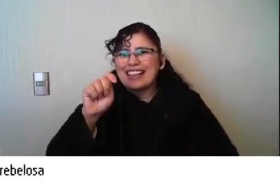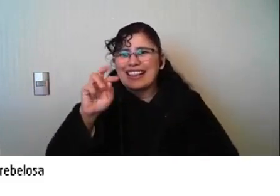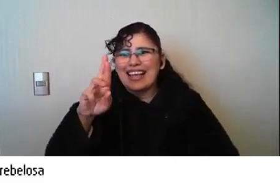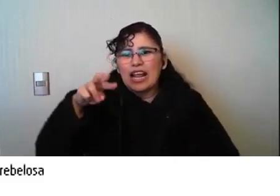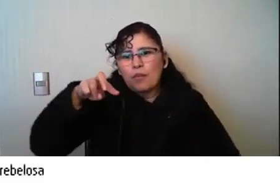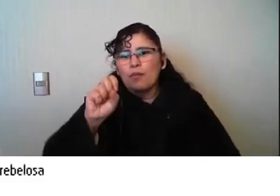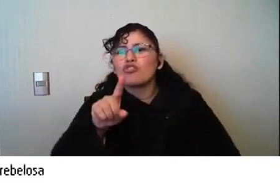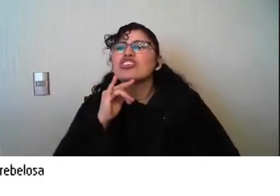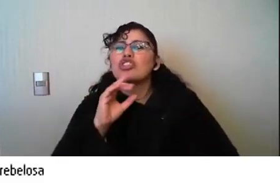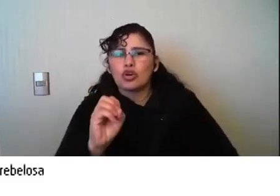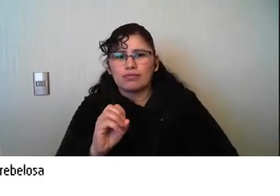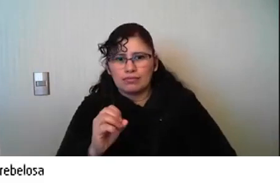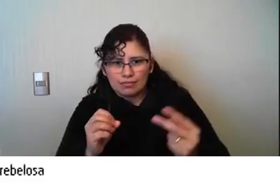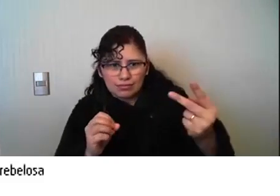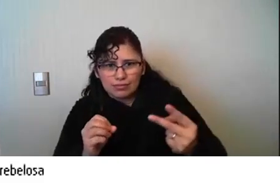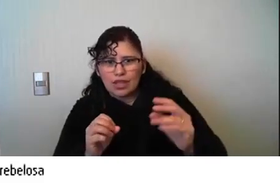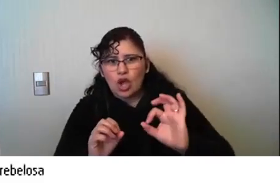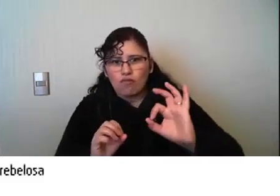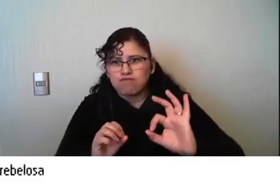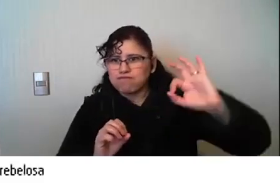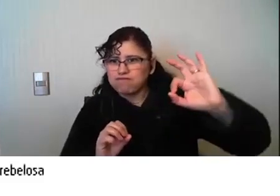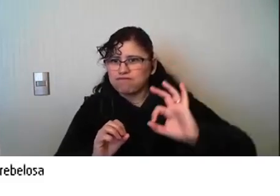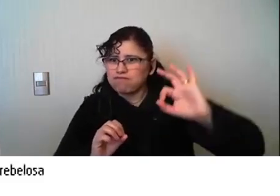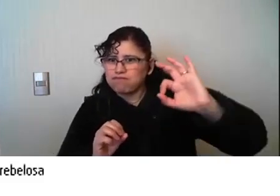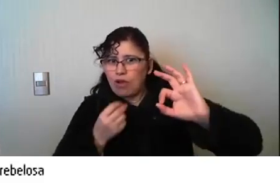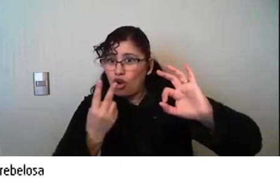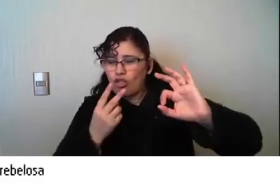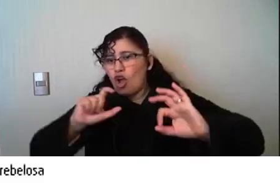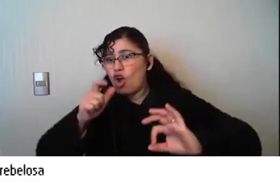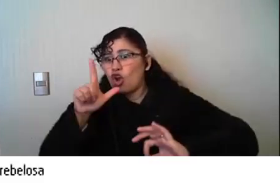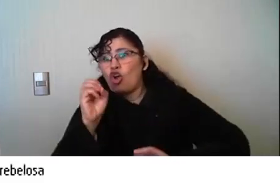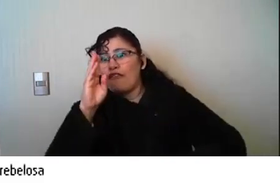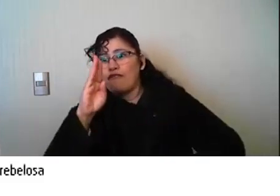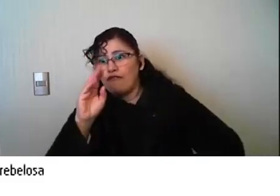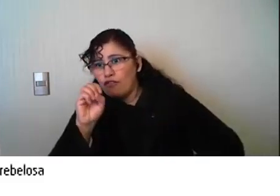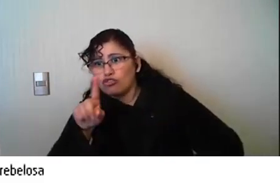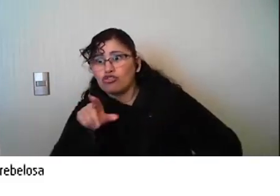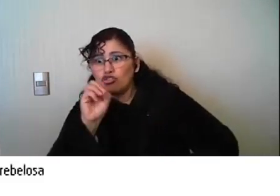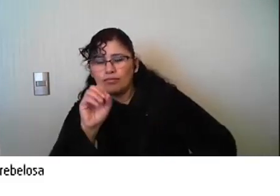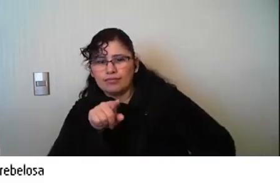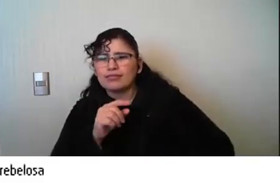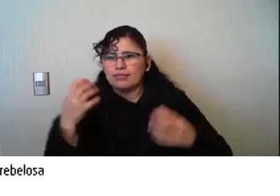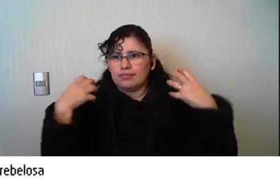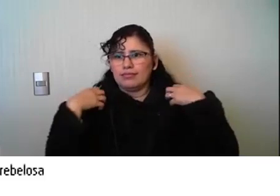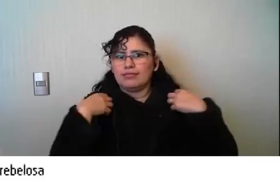¿cierto? Globoso y emboliforme. ¿Qué hace el globoso? El globoso finalmente